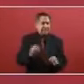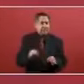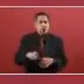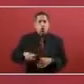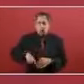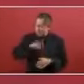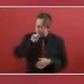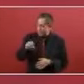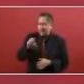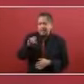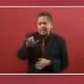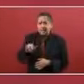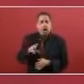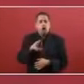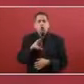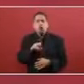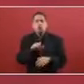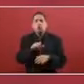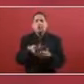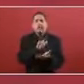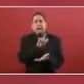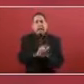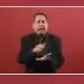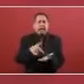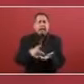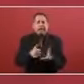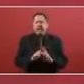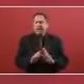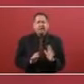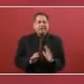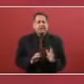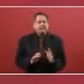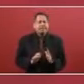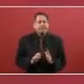asunto legal que nadie